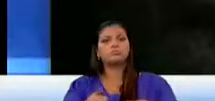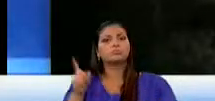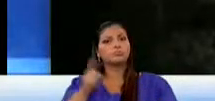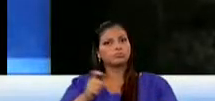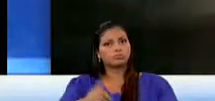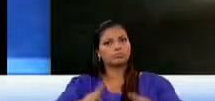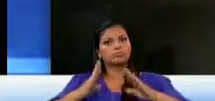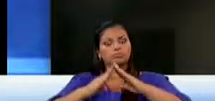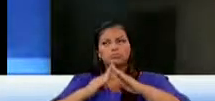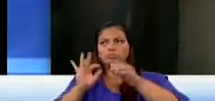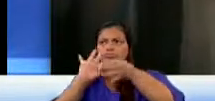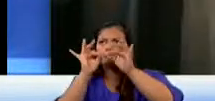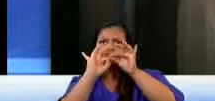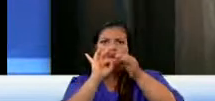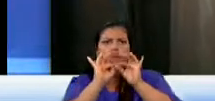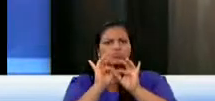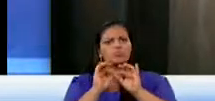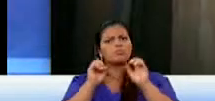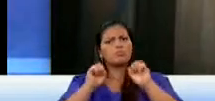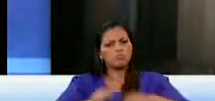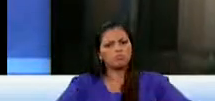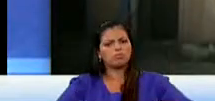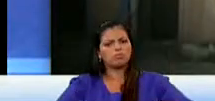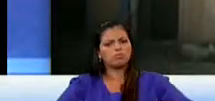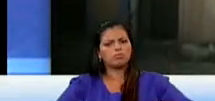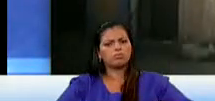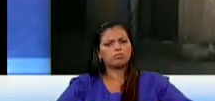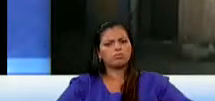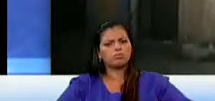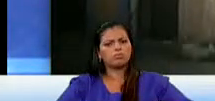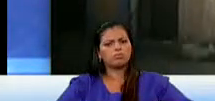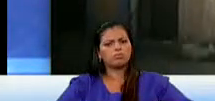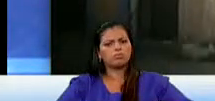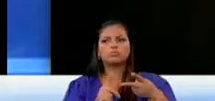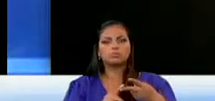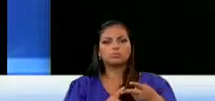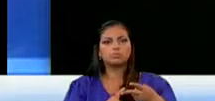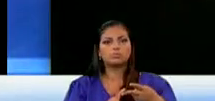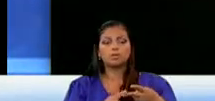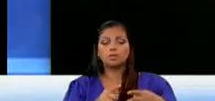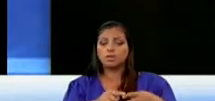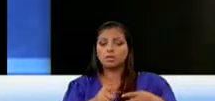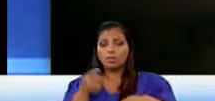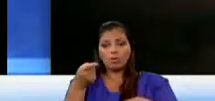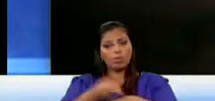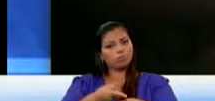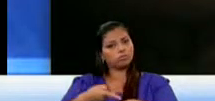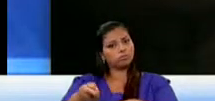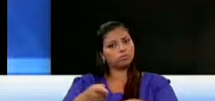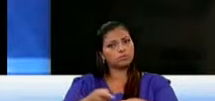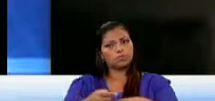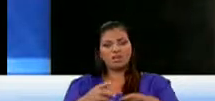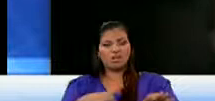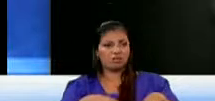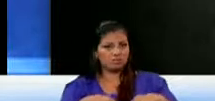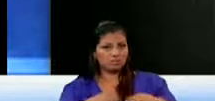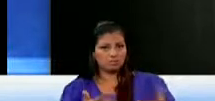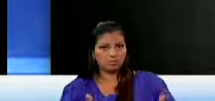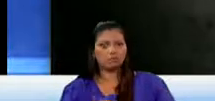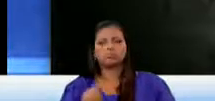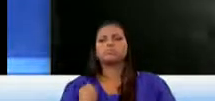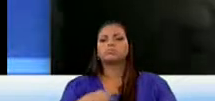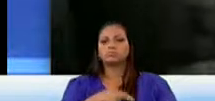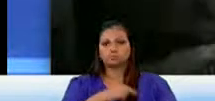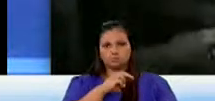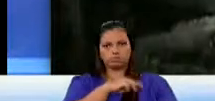casa, ponerla en condiciones de habitabilidad. Y en caso de que no lo haga, nosotros procedemos a cerrarla